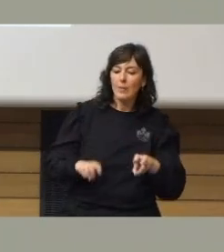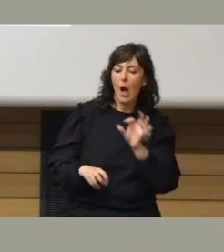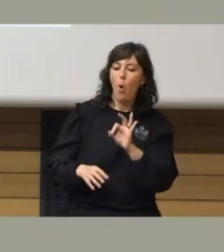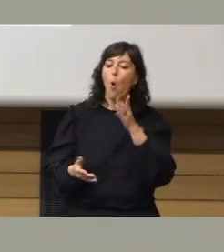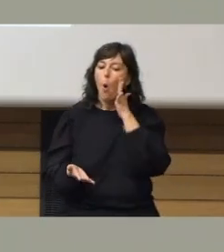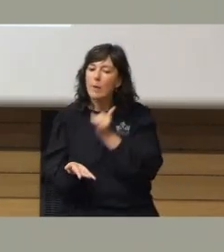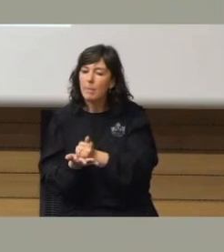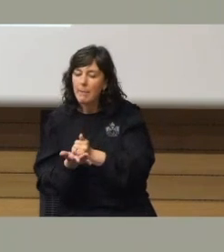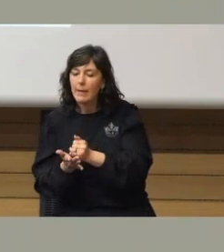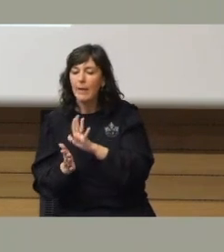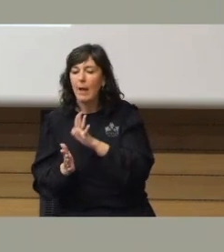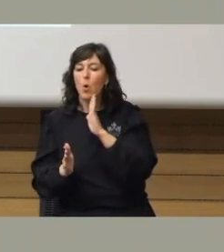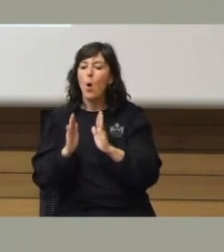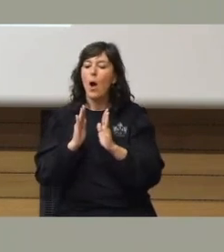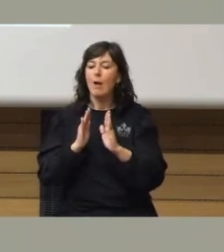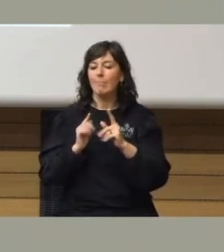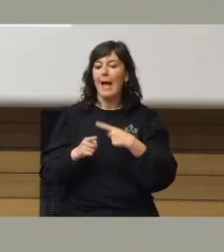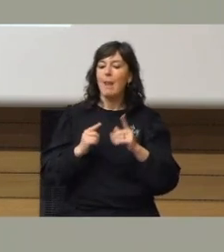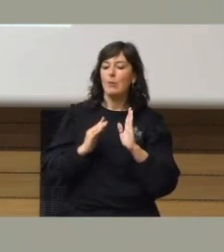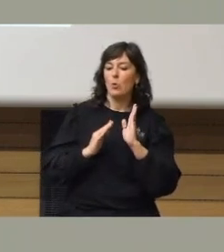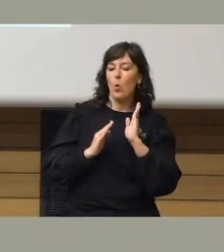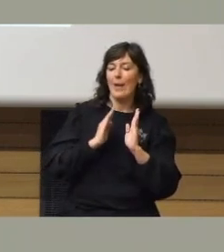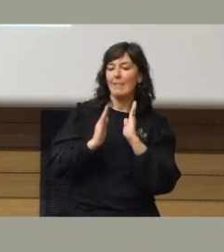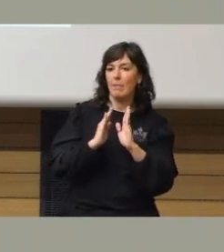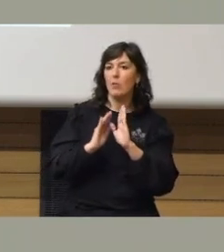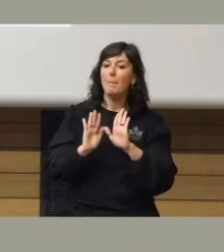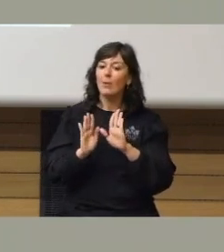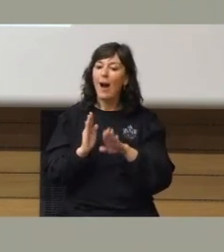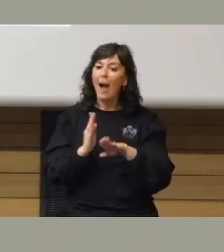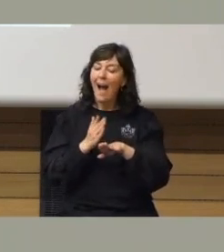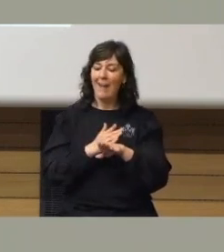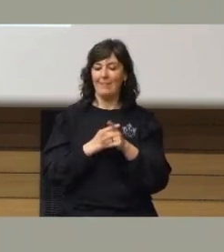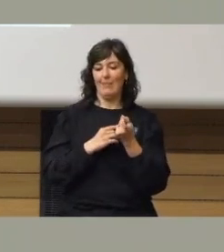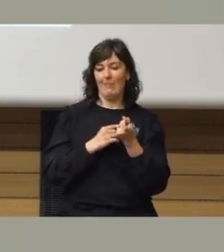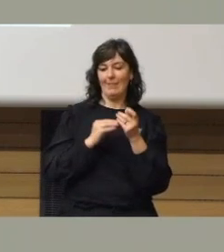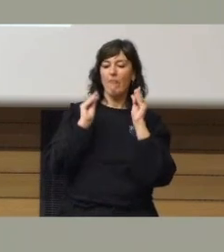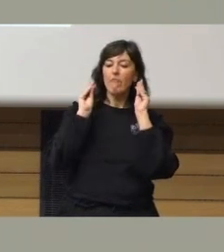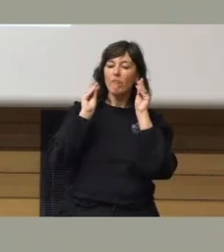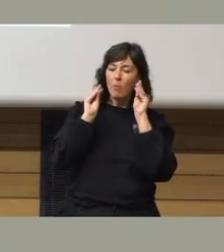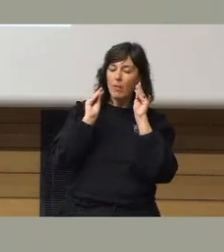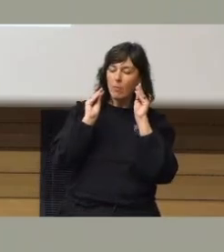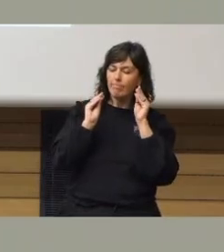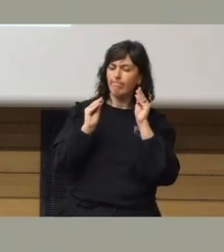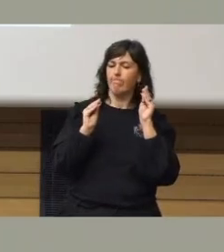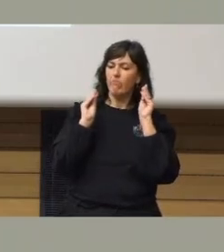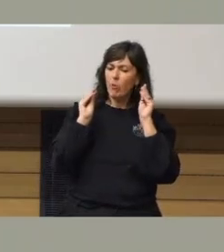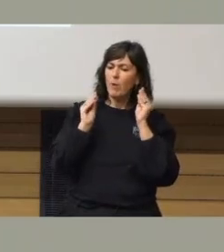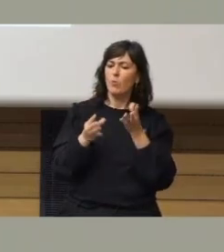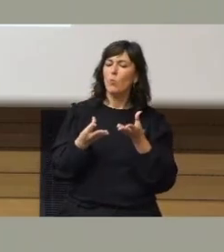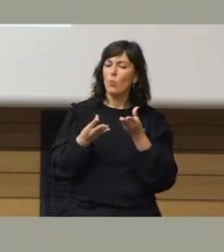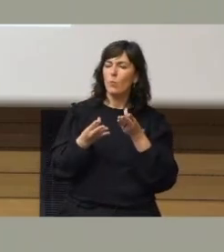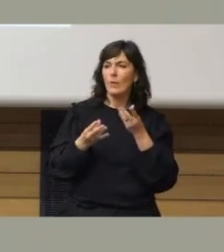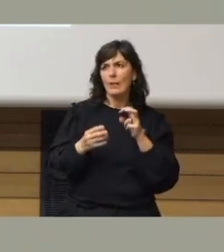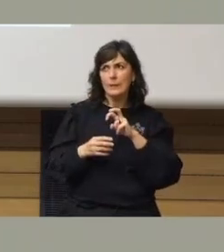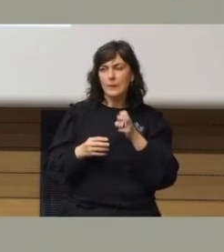claro, para eso tengo que estar formado, muy formado en sustancias. ¿Cómo voy a orientar yo a